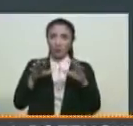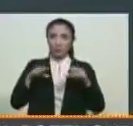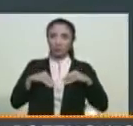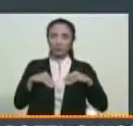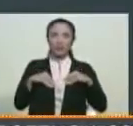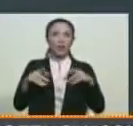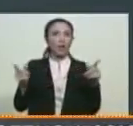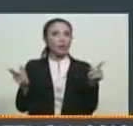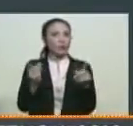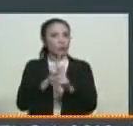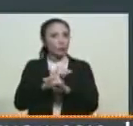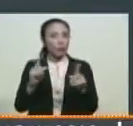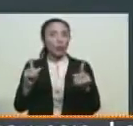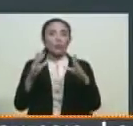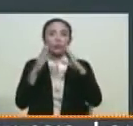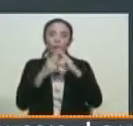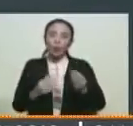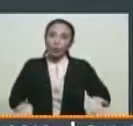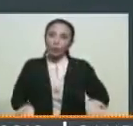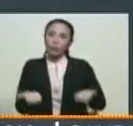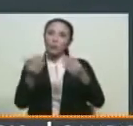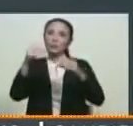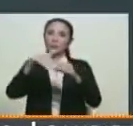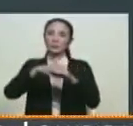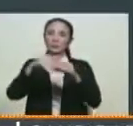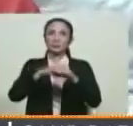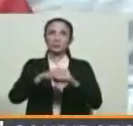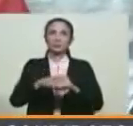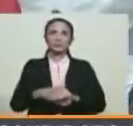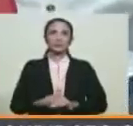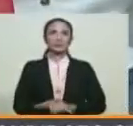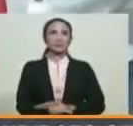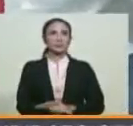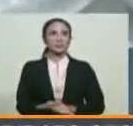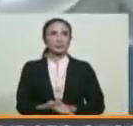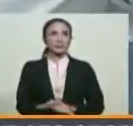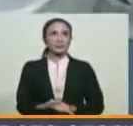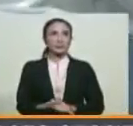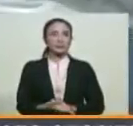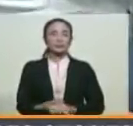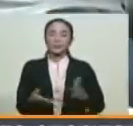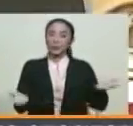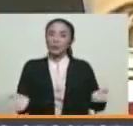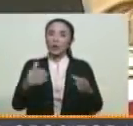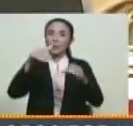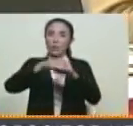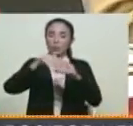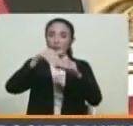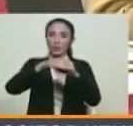casa. Todos tenemos que salir a votar, a votar, a votar, a votar.